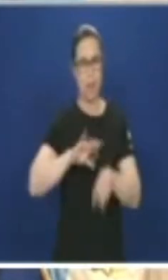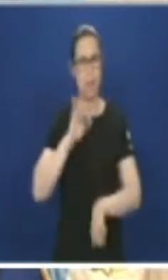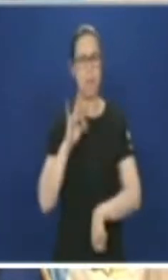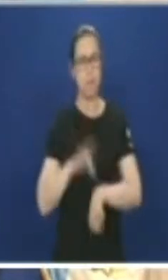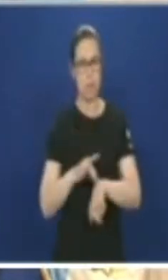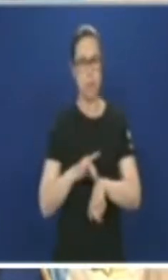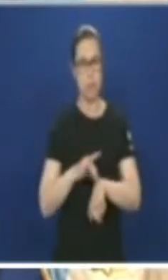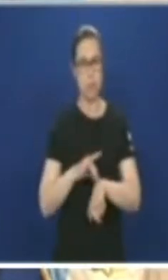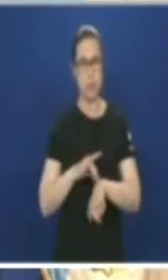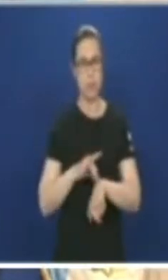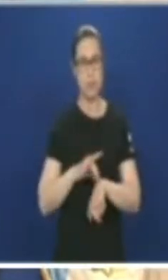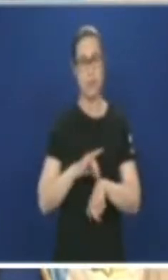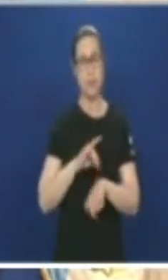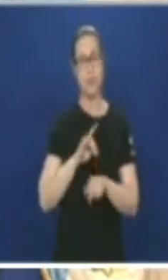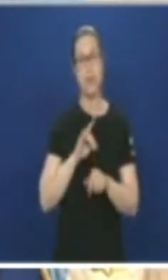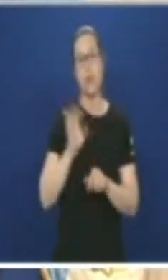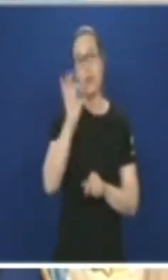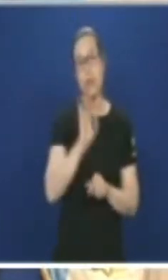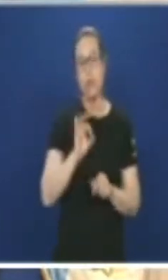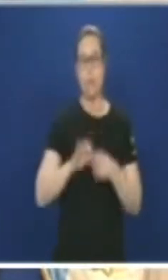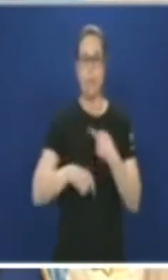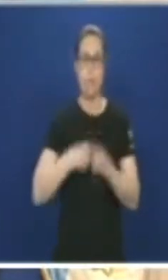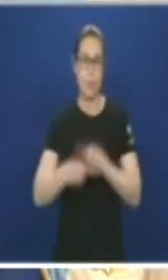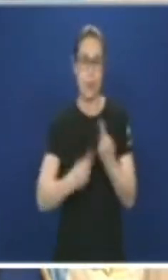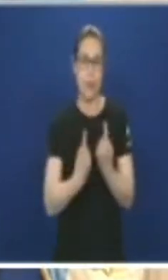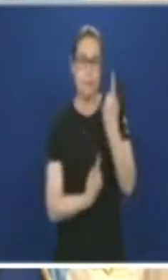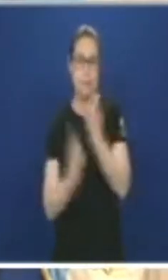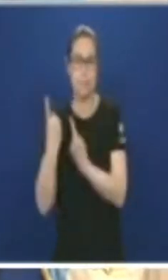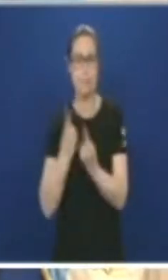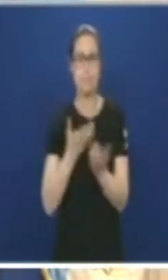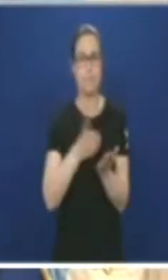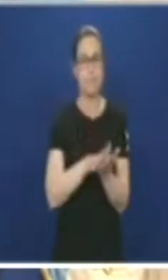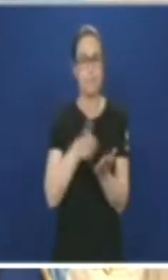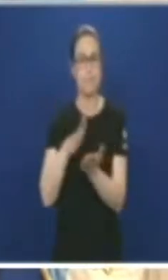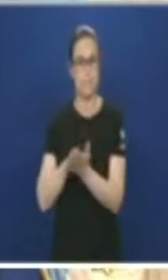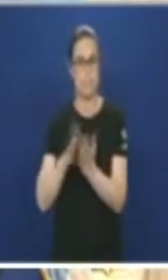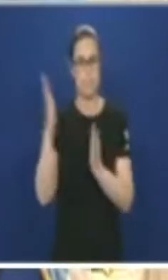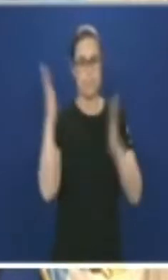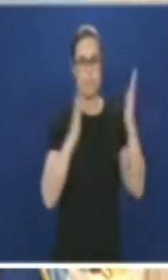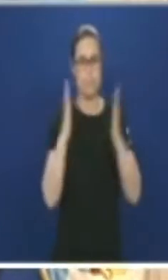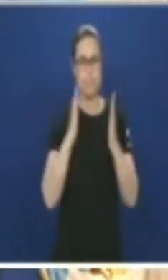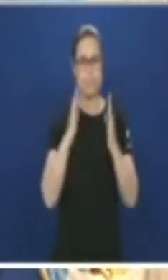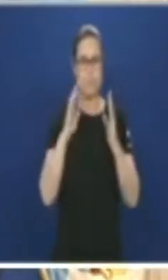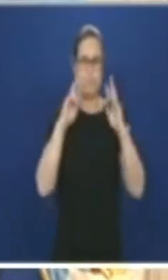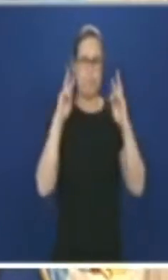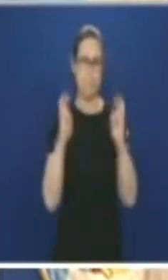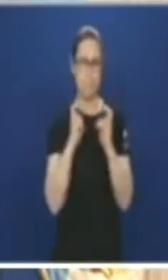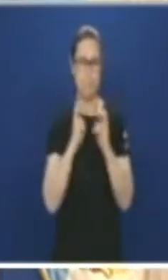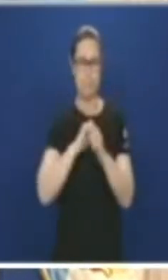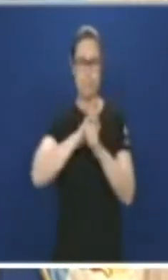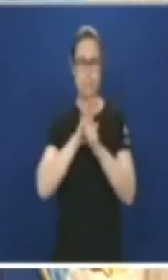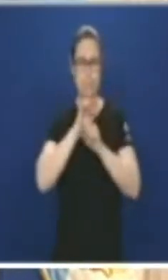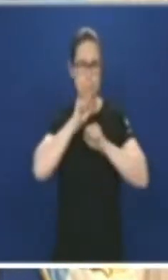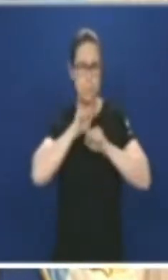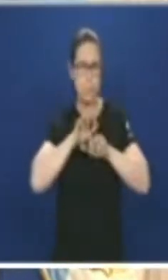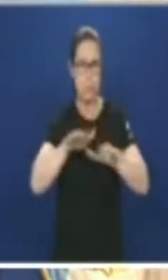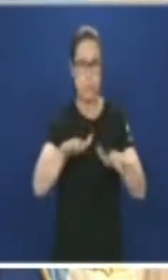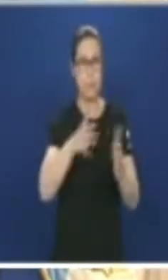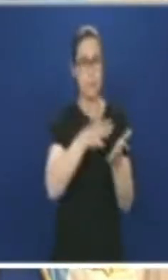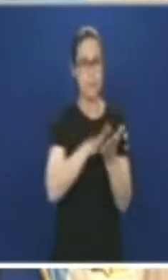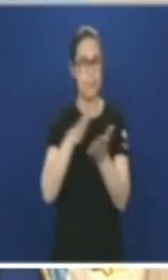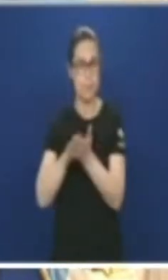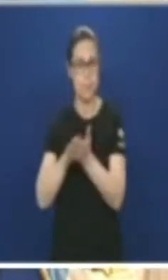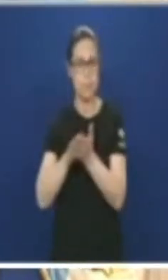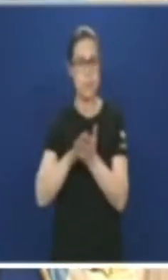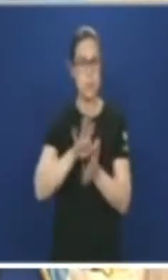ás familias que perderon algún ser querido nesta pandemia devastadora, na que por fin semella